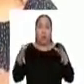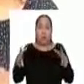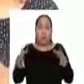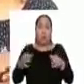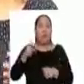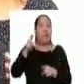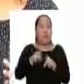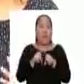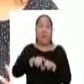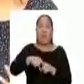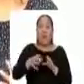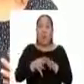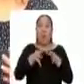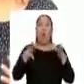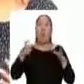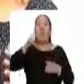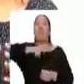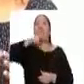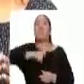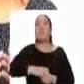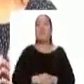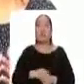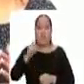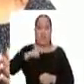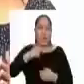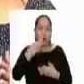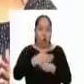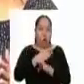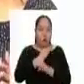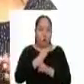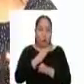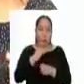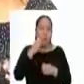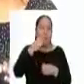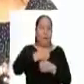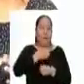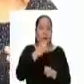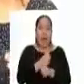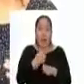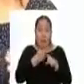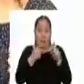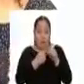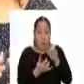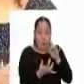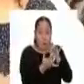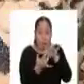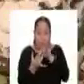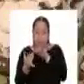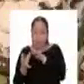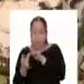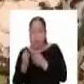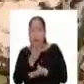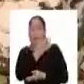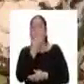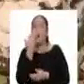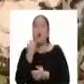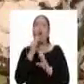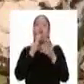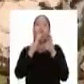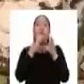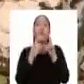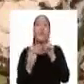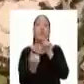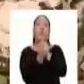aumentado, lo que nos ha llevado a crear complejas redes viales que nos permiten una mejor comunicación. Así como los